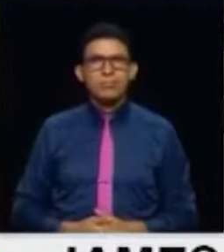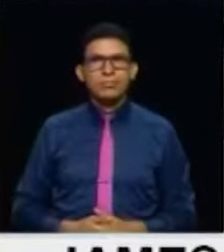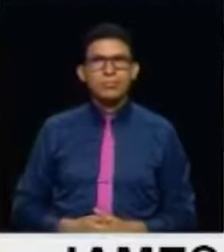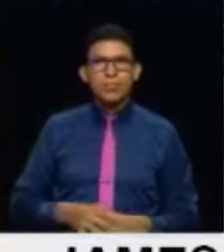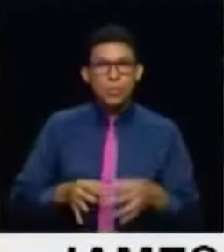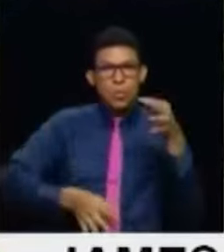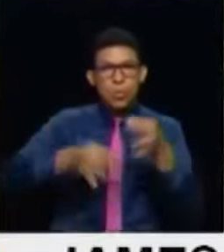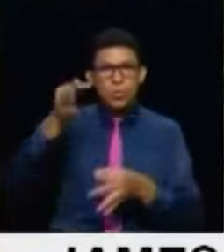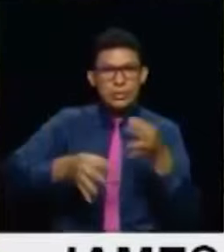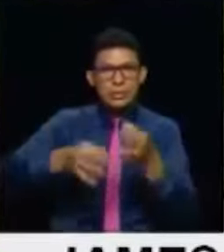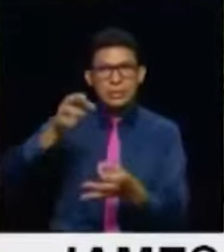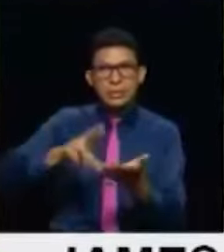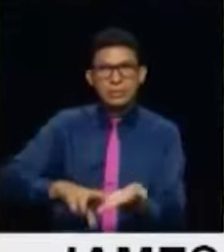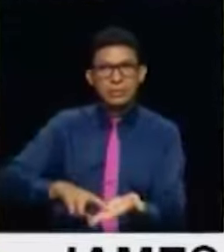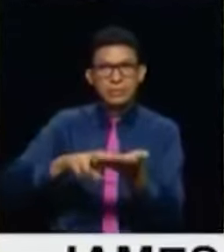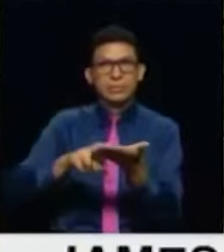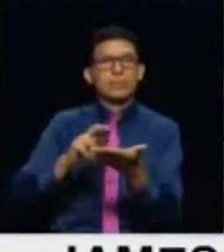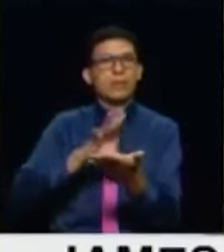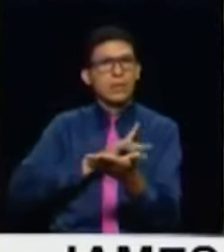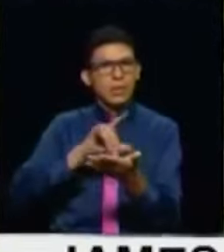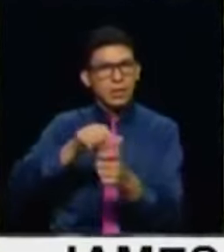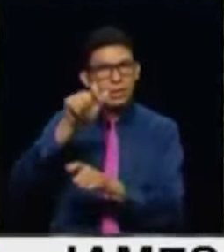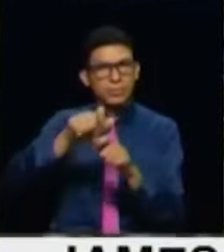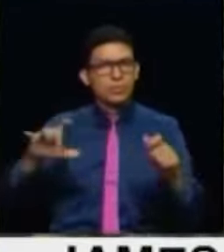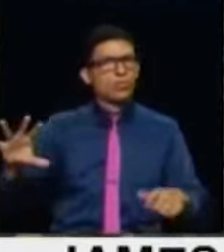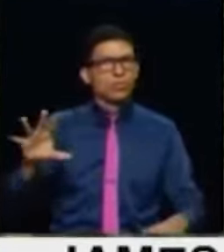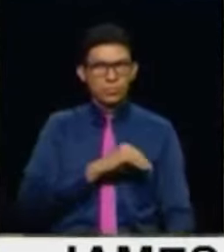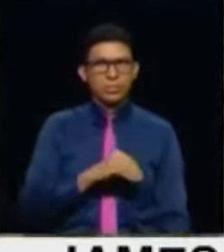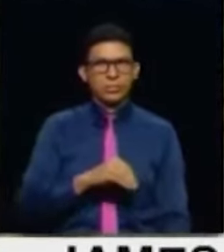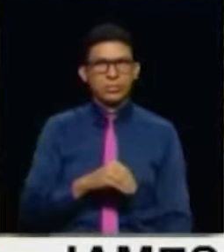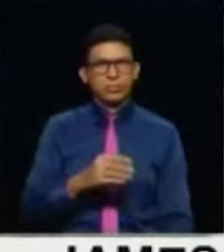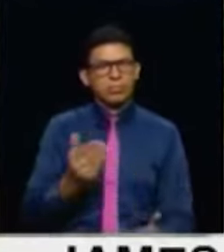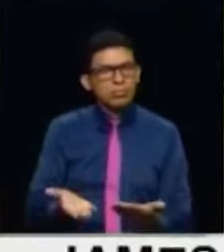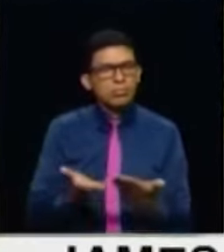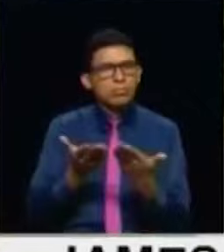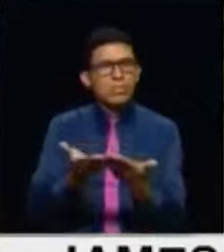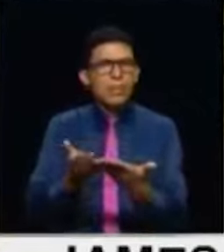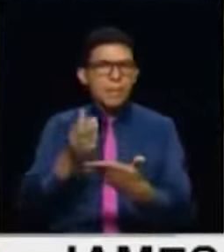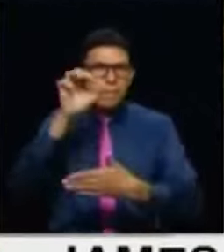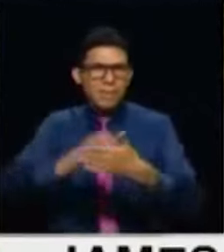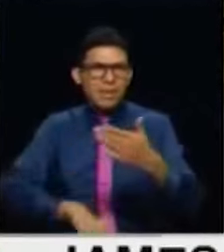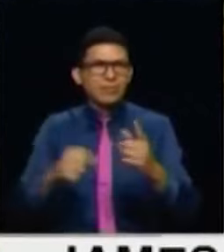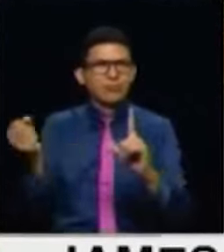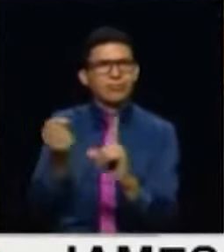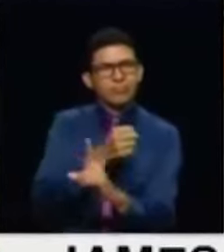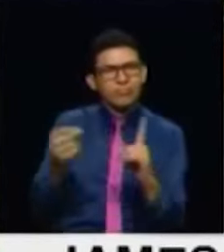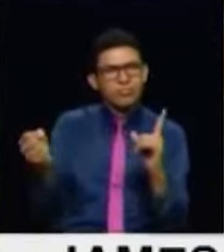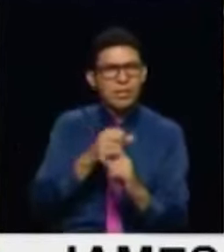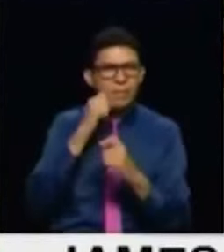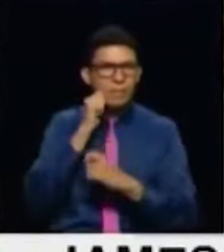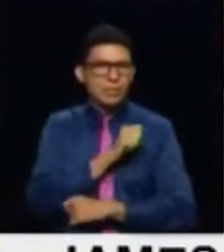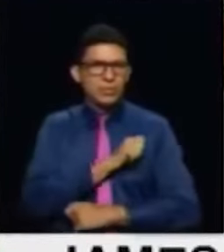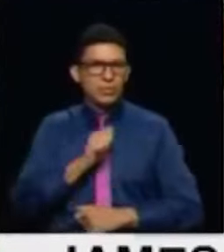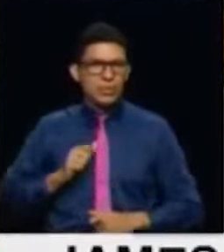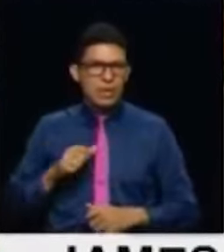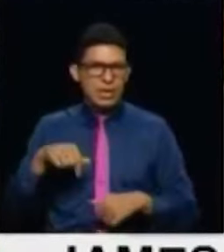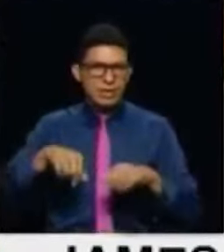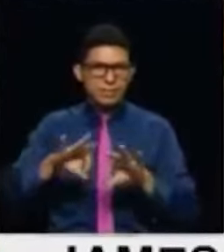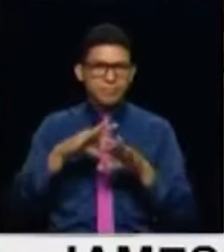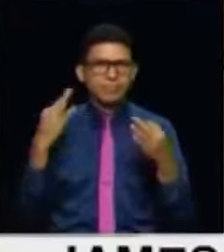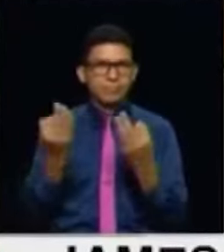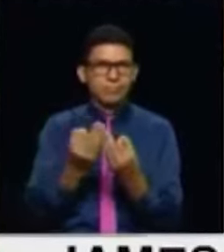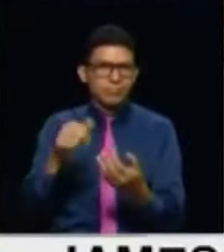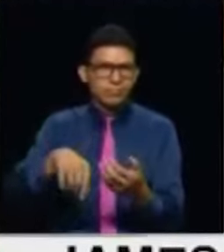justicia para todos los caleños. Esto aportará a disminuir el indicador de lesiones personales en nuestra ciudad, un indicador que ha